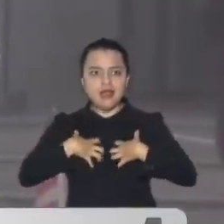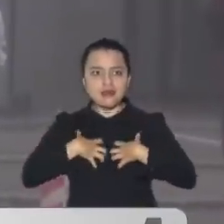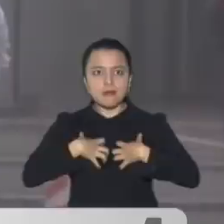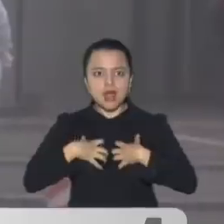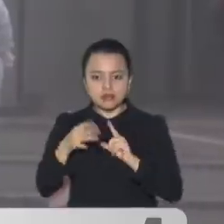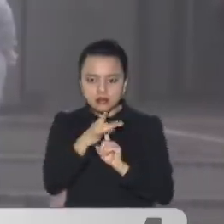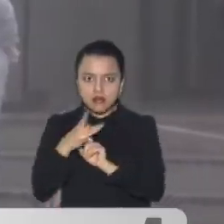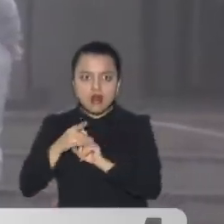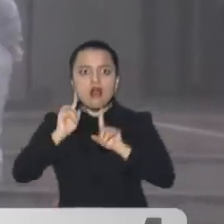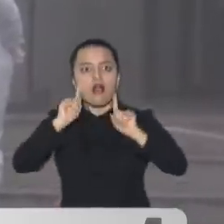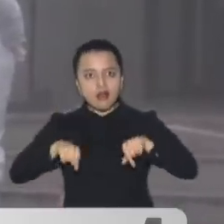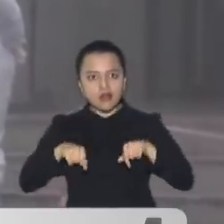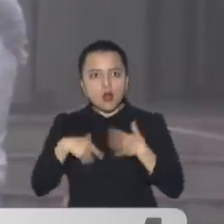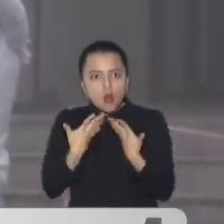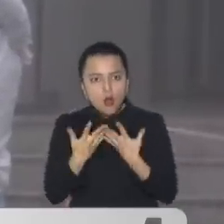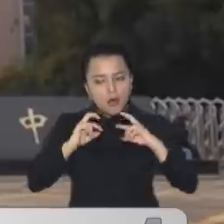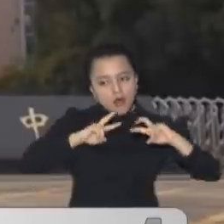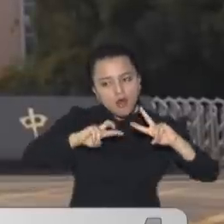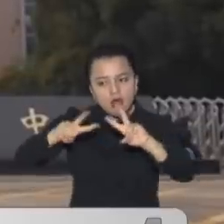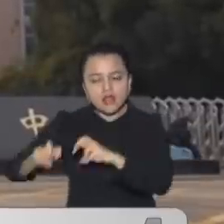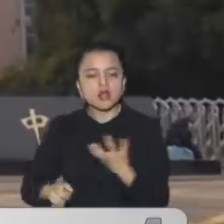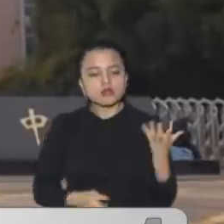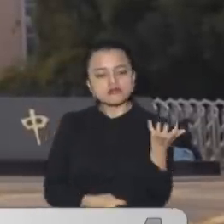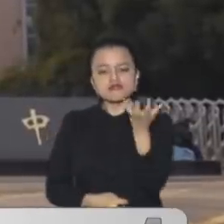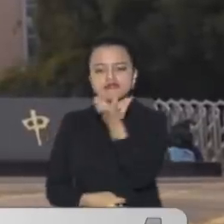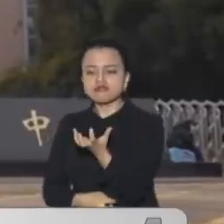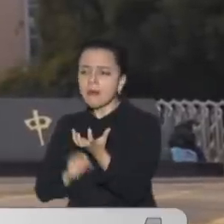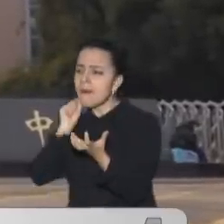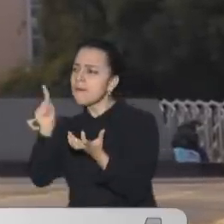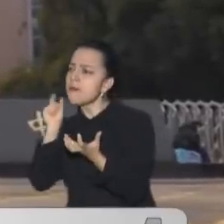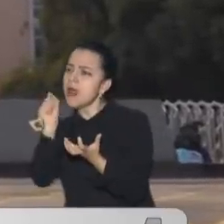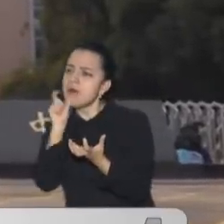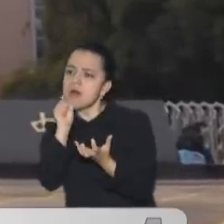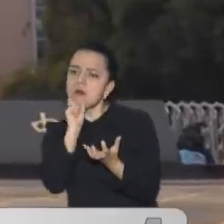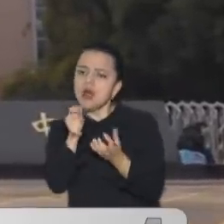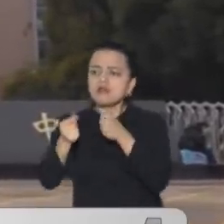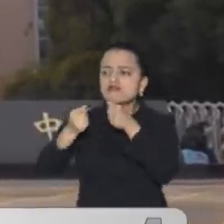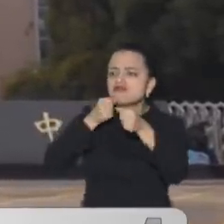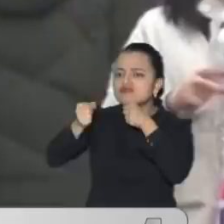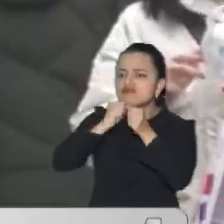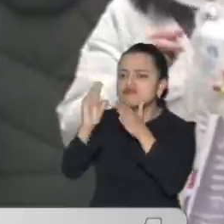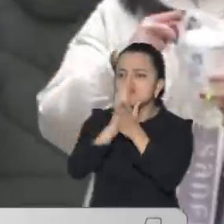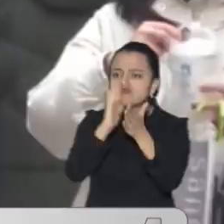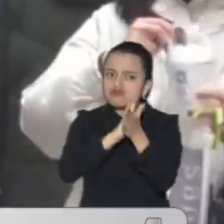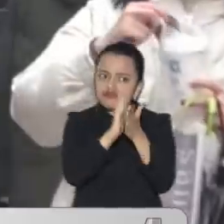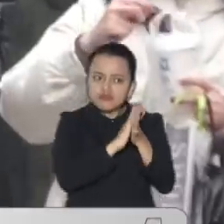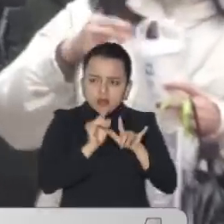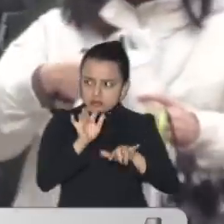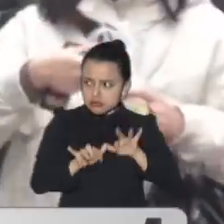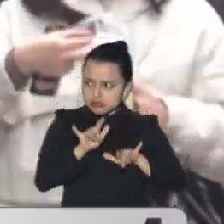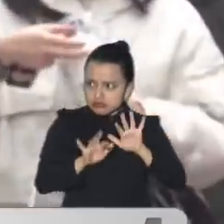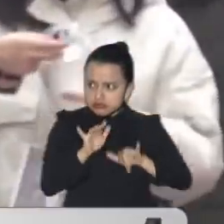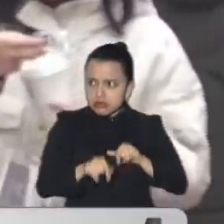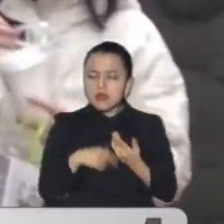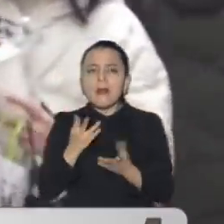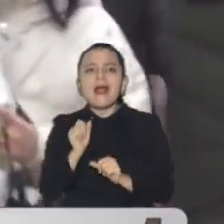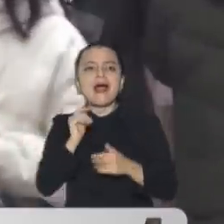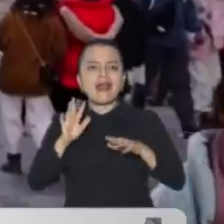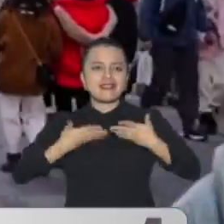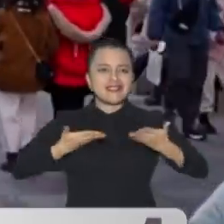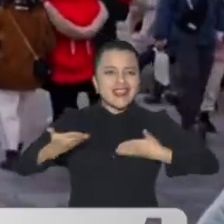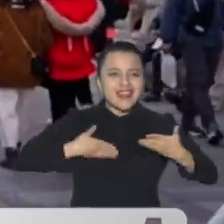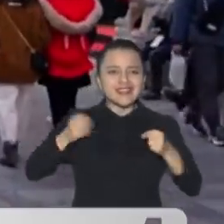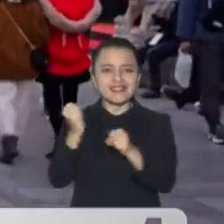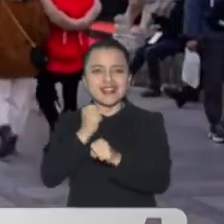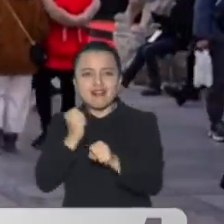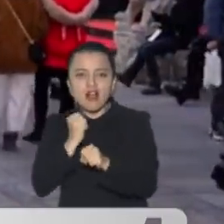cuarentena obligatoria, el equipo pasará 2 semanas entrevistando al personal de institutos de investigación y hospitales, así como a trabajadores del mercado donde se